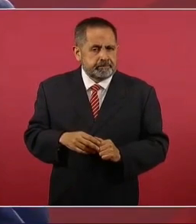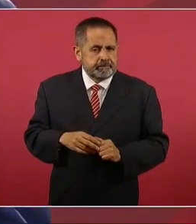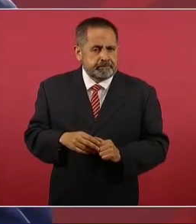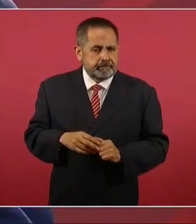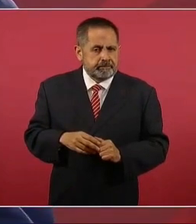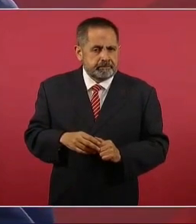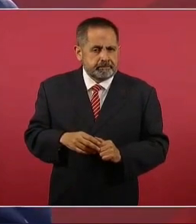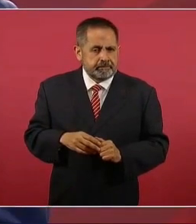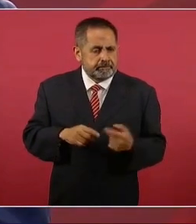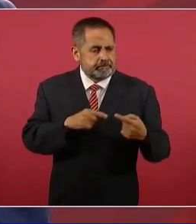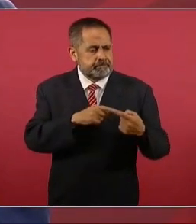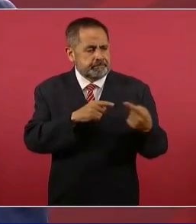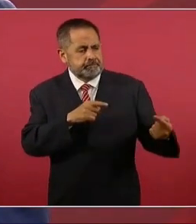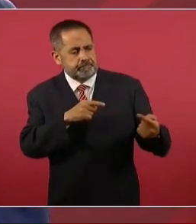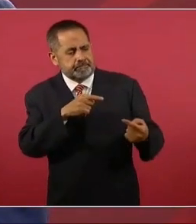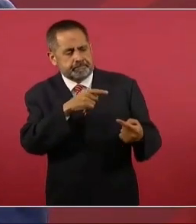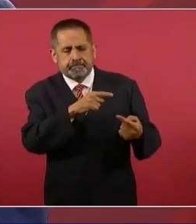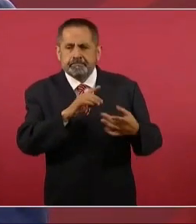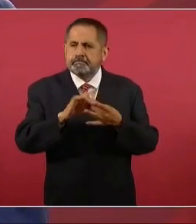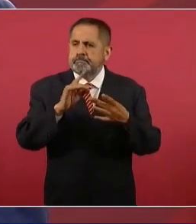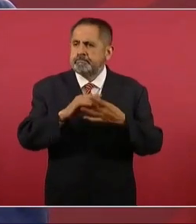a nuestros adversarios,